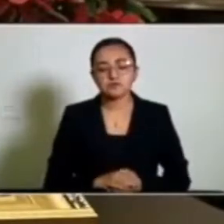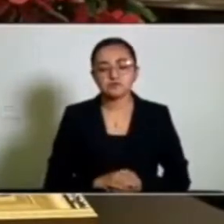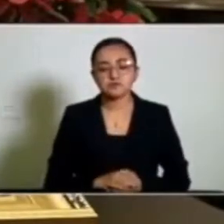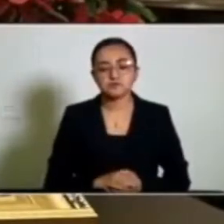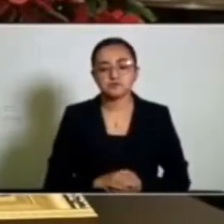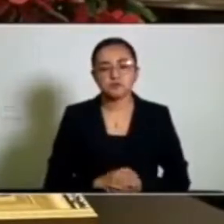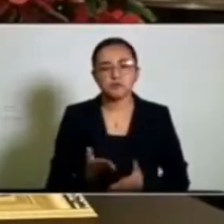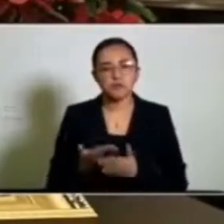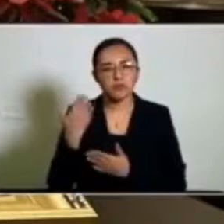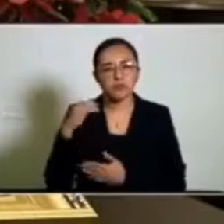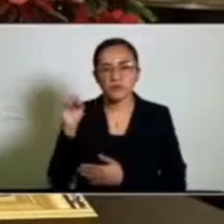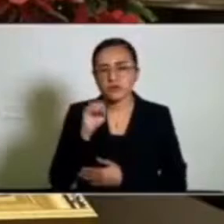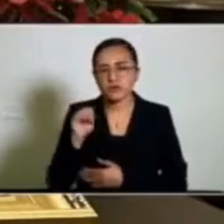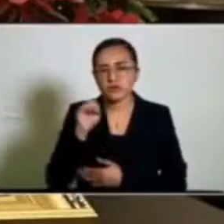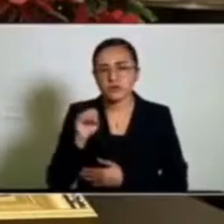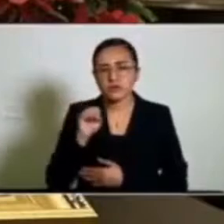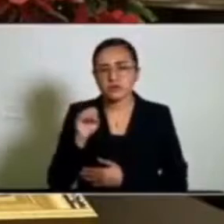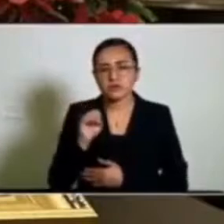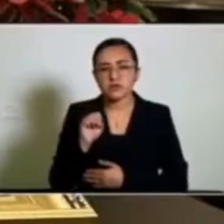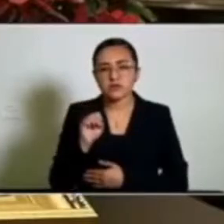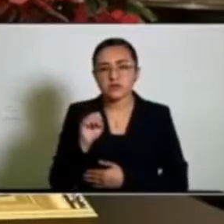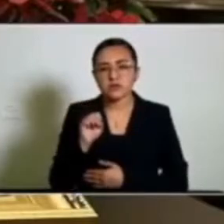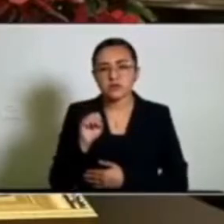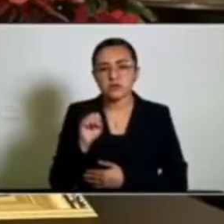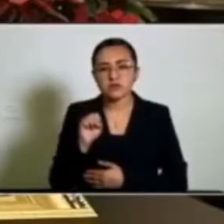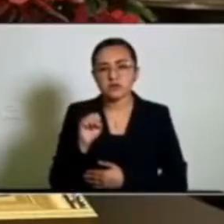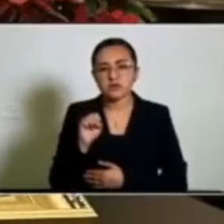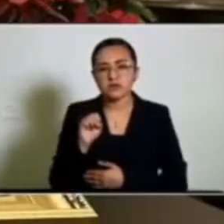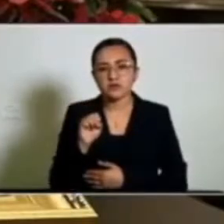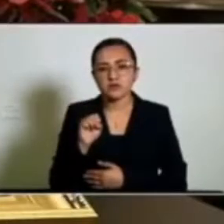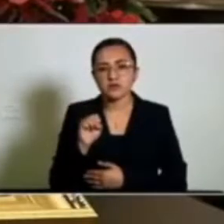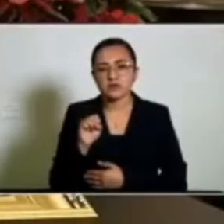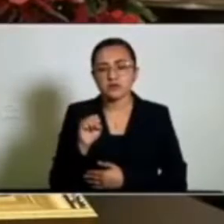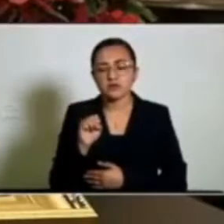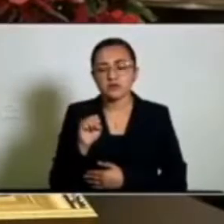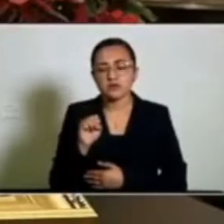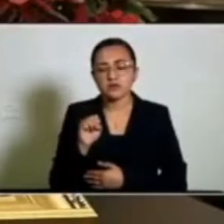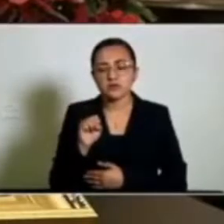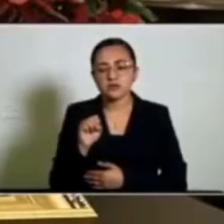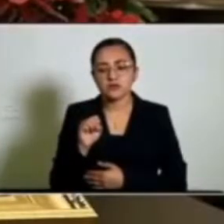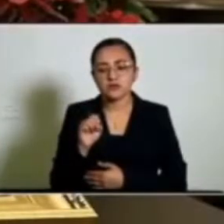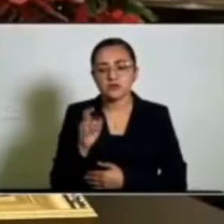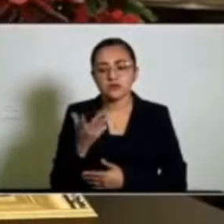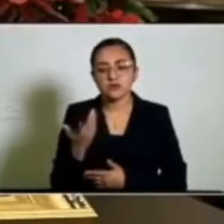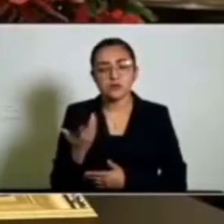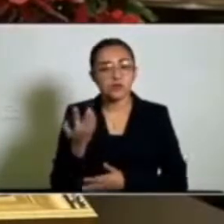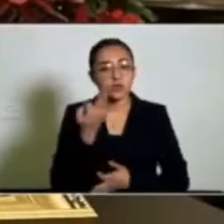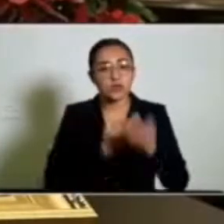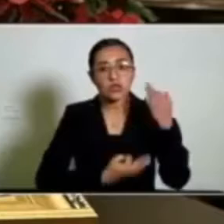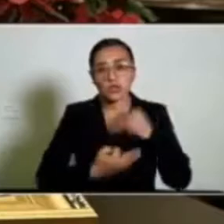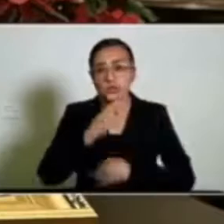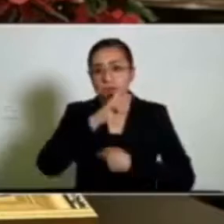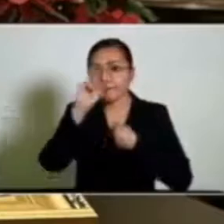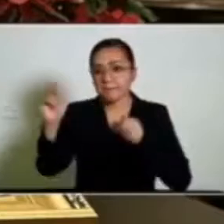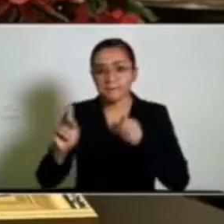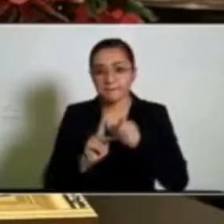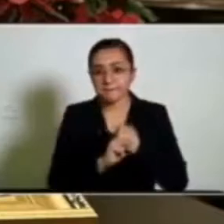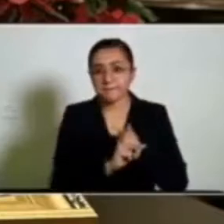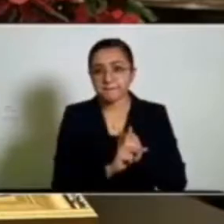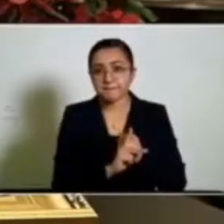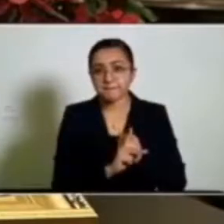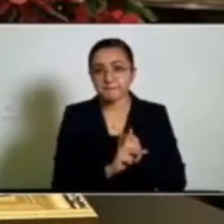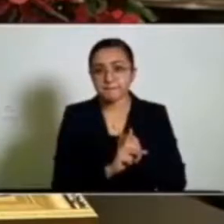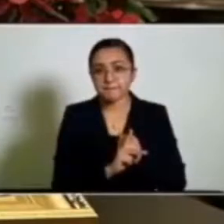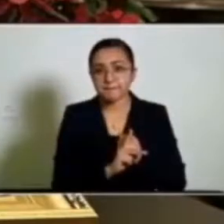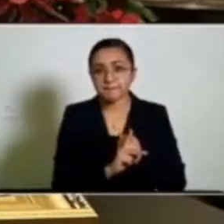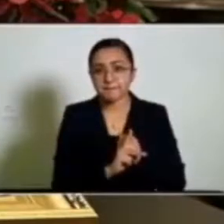El sábado fue el día que en el mundo, en todos los países, hubo